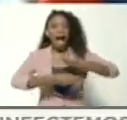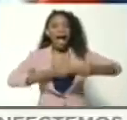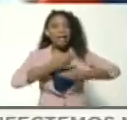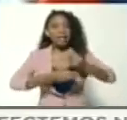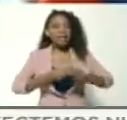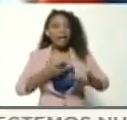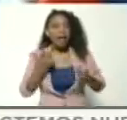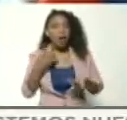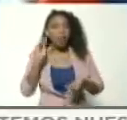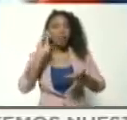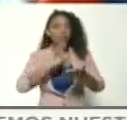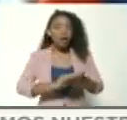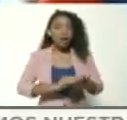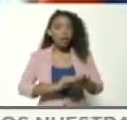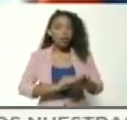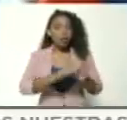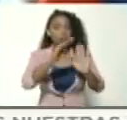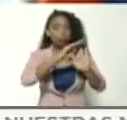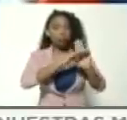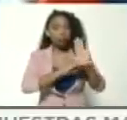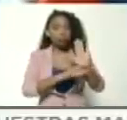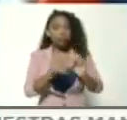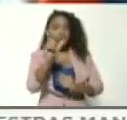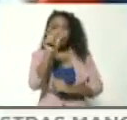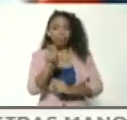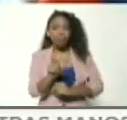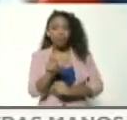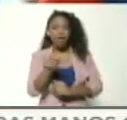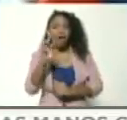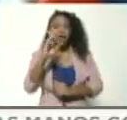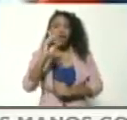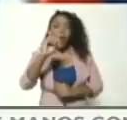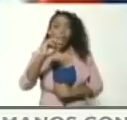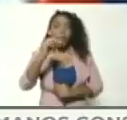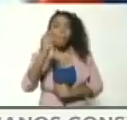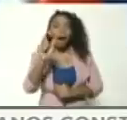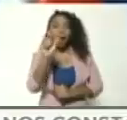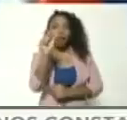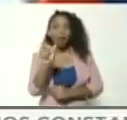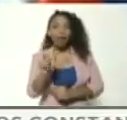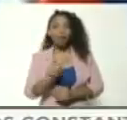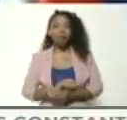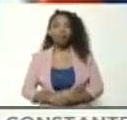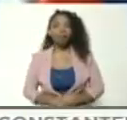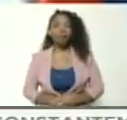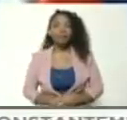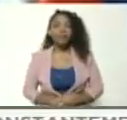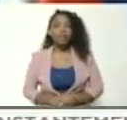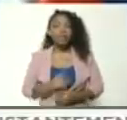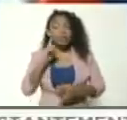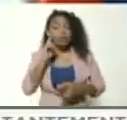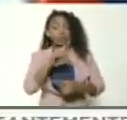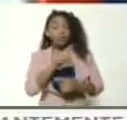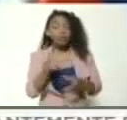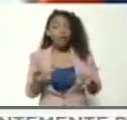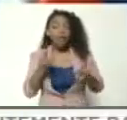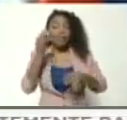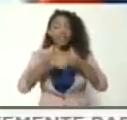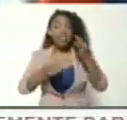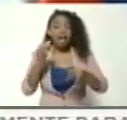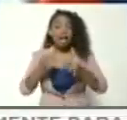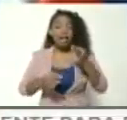lo establecido en el Estatuto de Roma. Se ha podido concluir que la Fiscalía de la